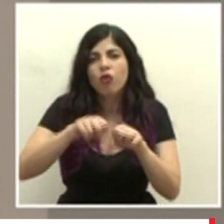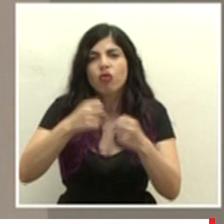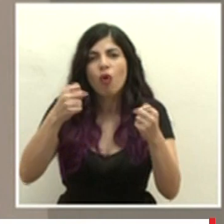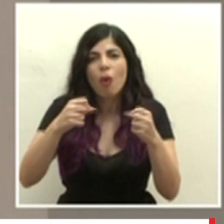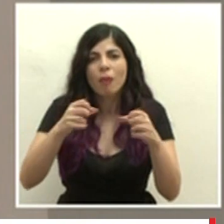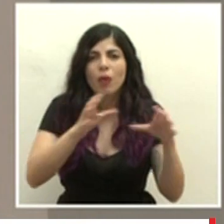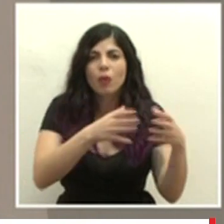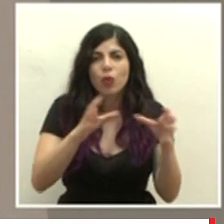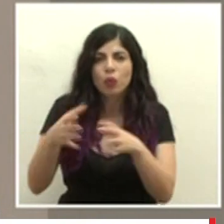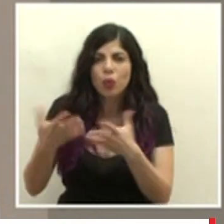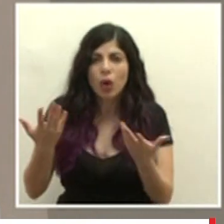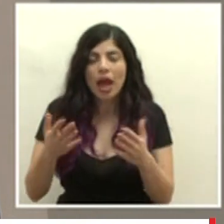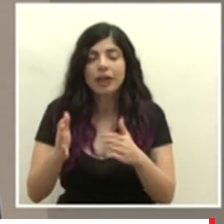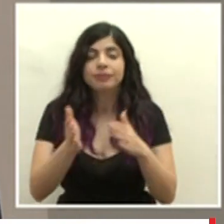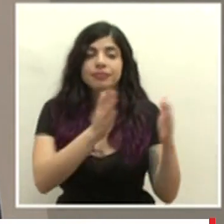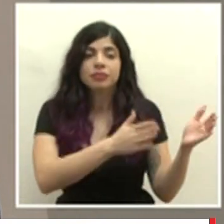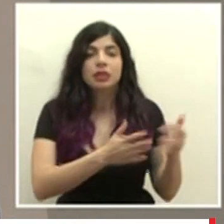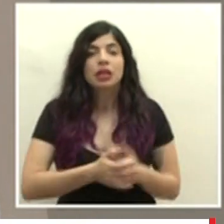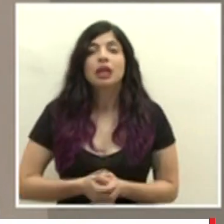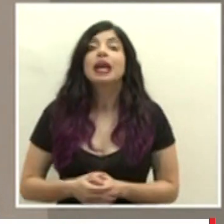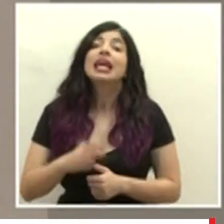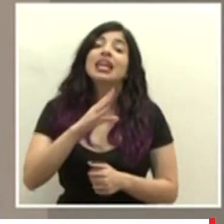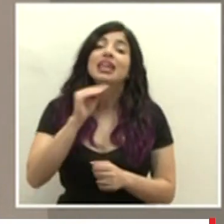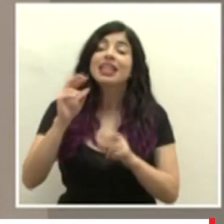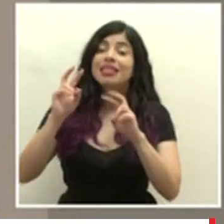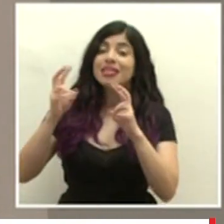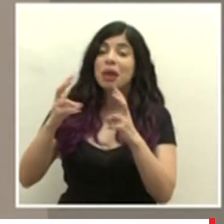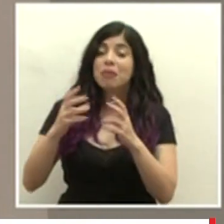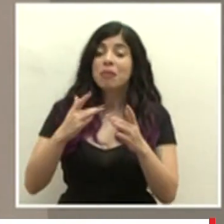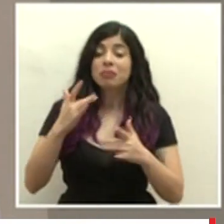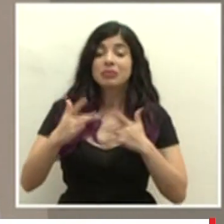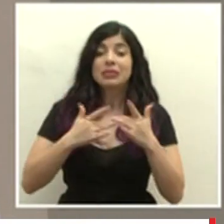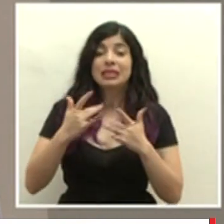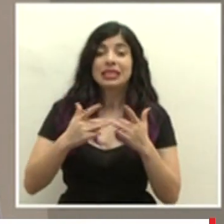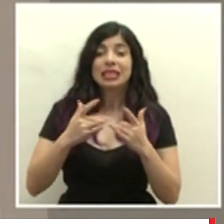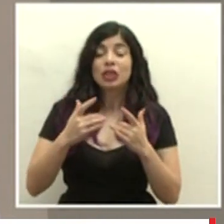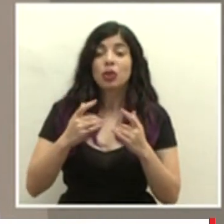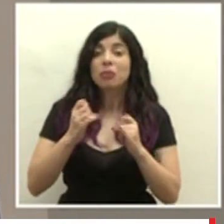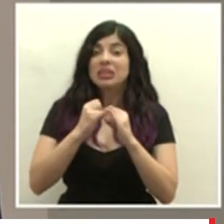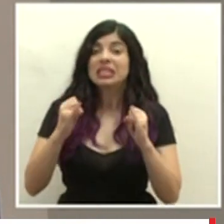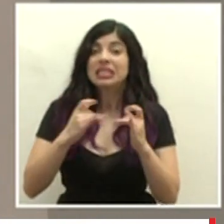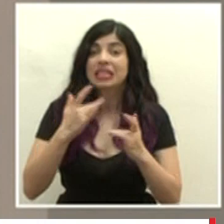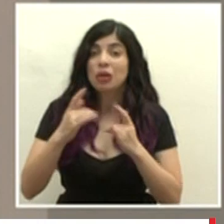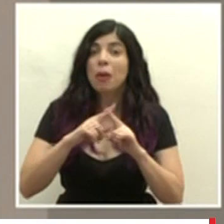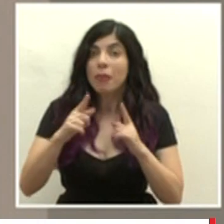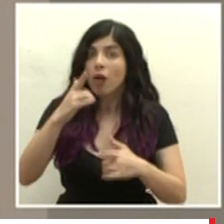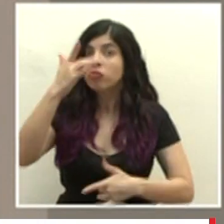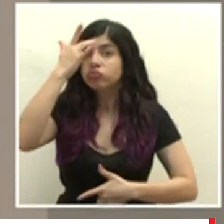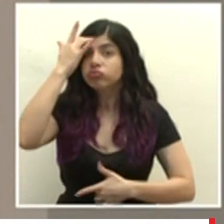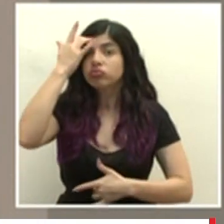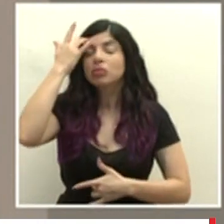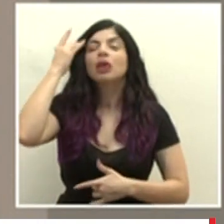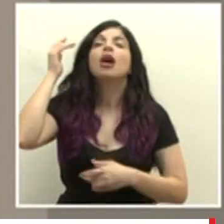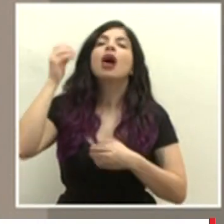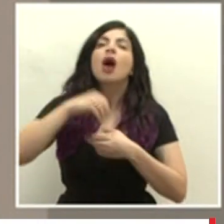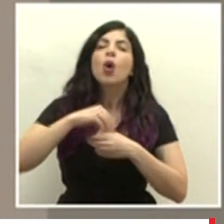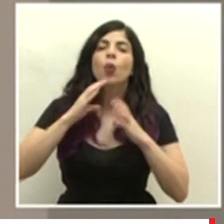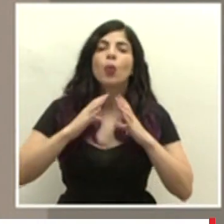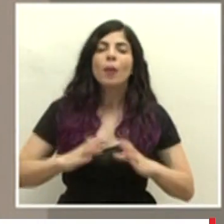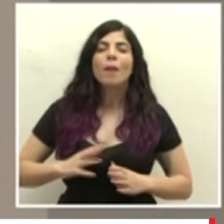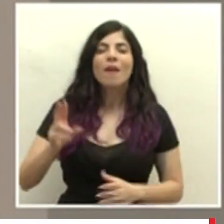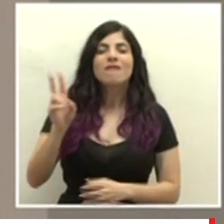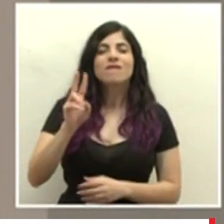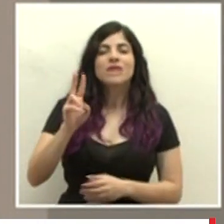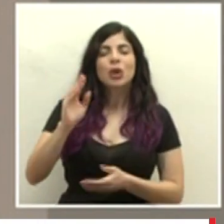Y con respecto al asunto de los asintomáticos, en realidad se ha visto que los asintomáticos tienen una cantidad de virus en su cuerpo